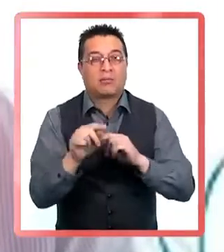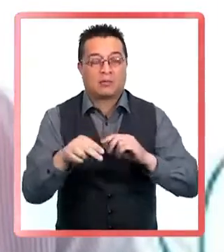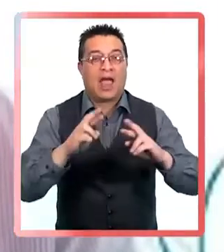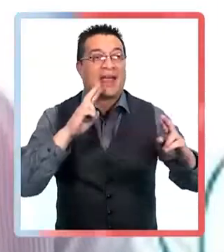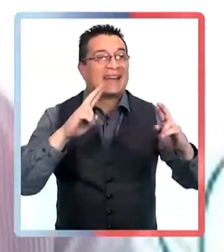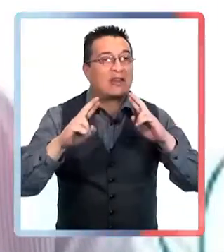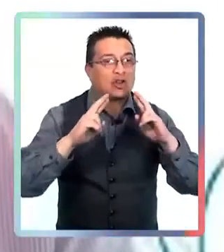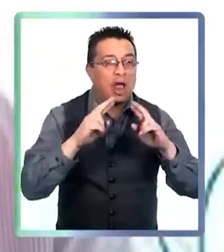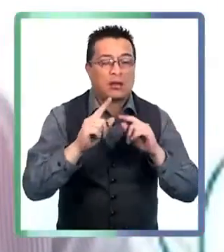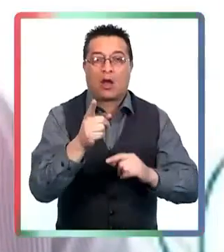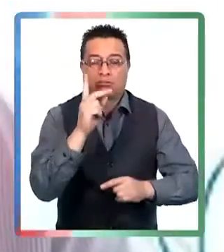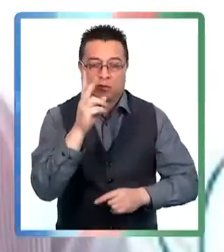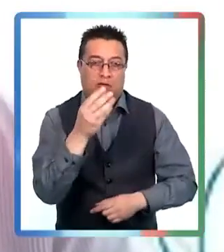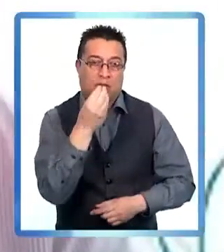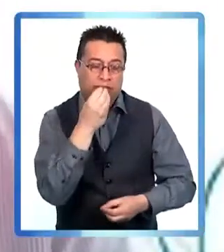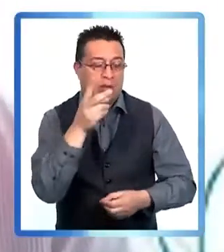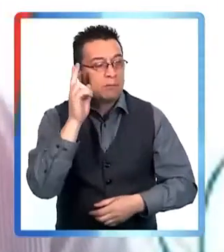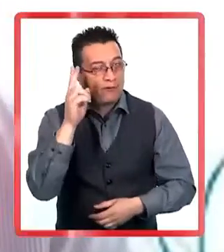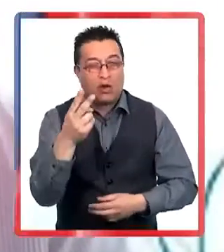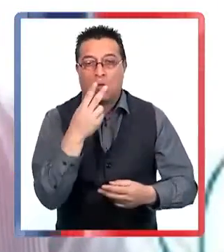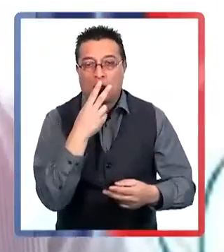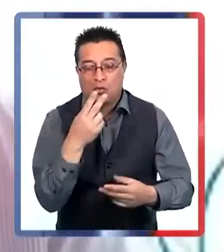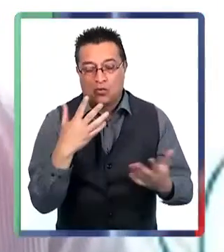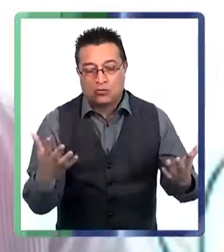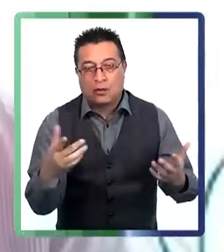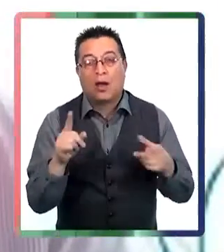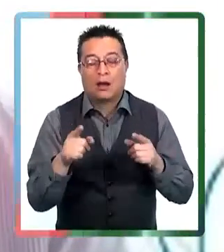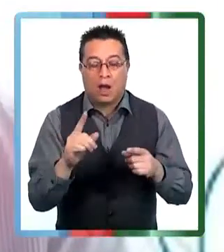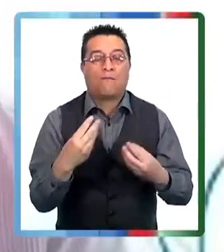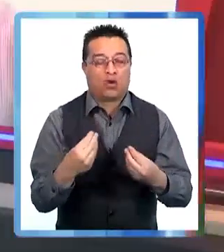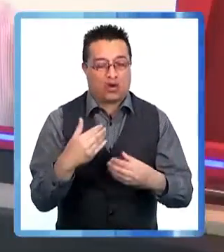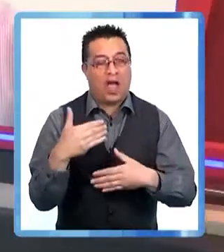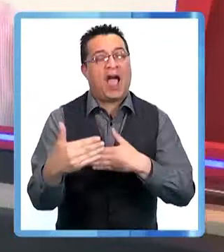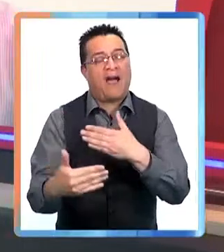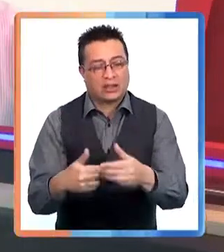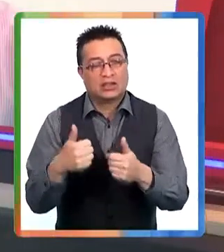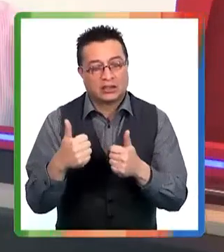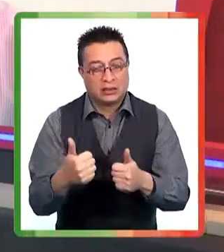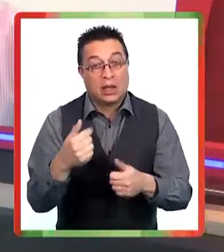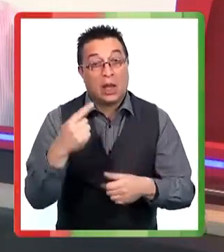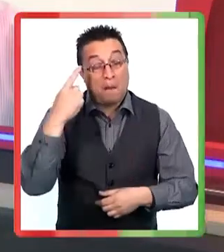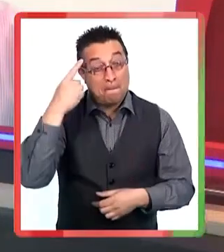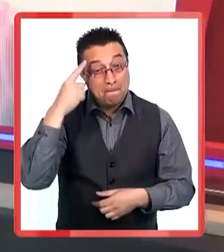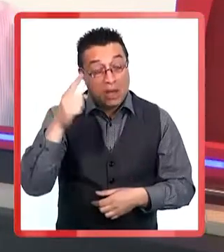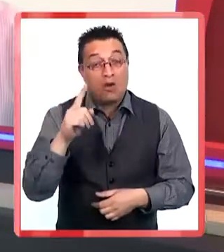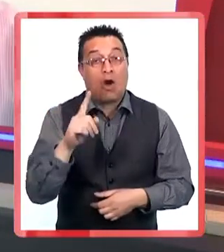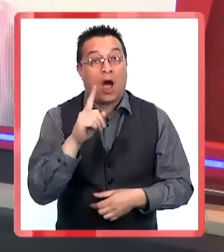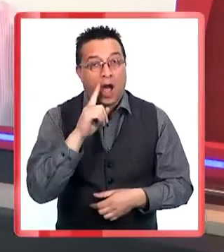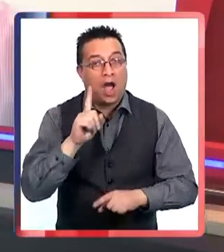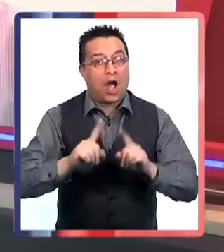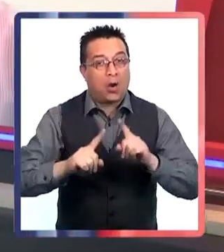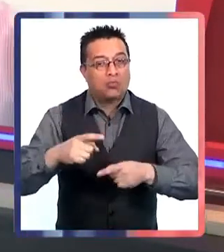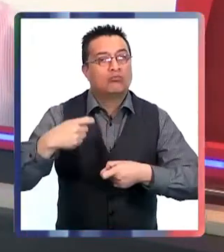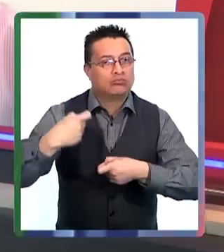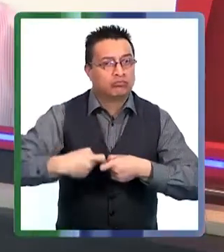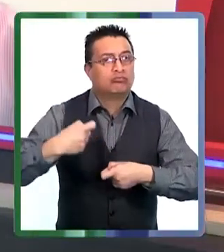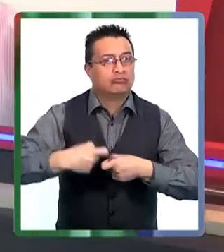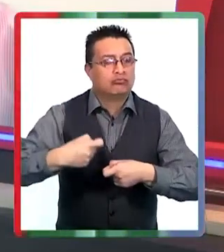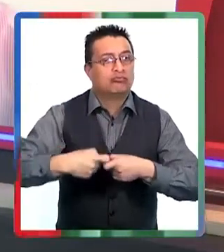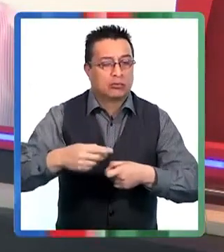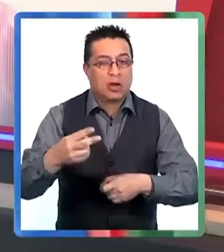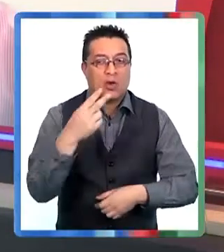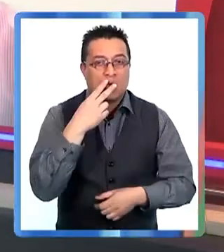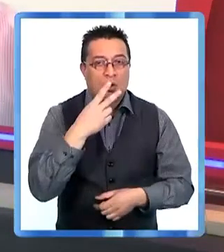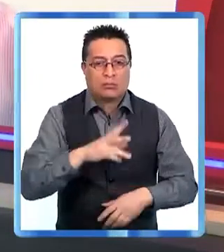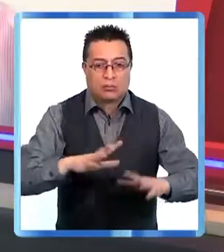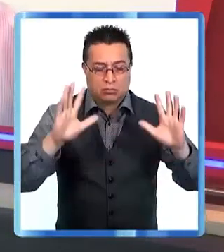hoy día casi no se fuma. En fin, creo que hay un gran avance. Pero también hay una resistencia agresiva de